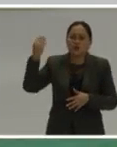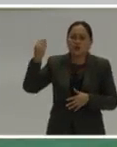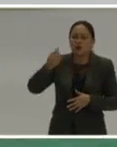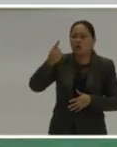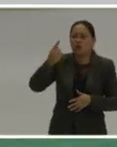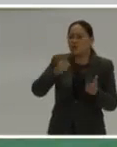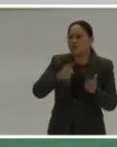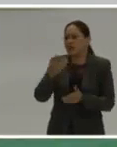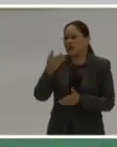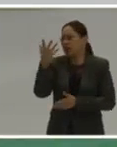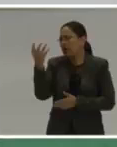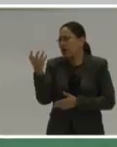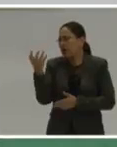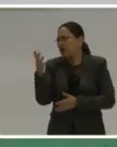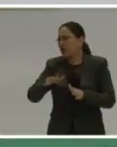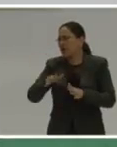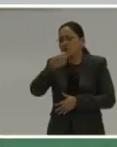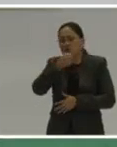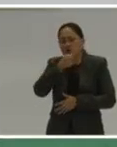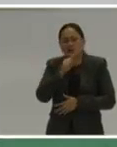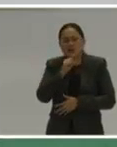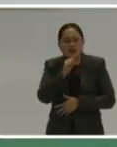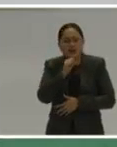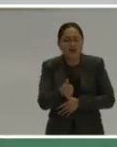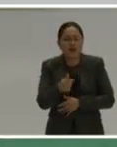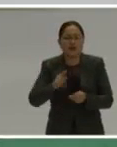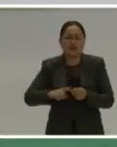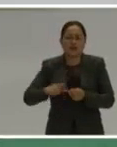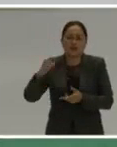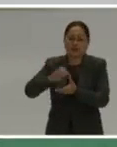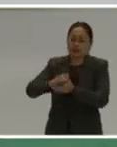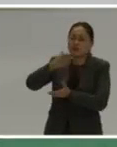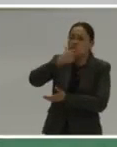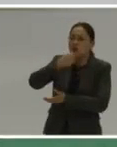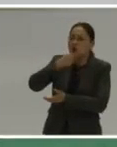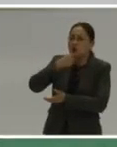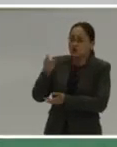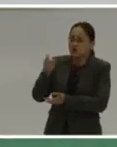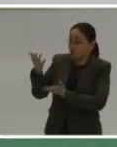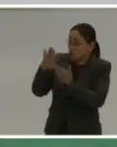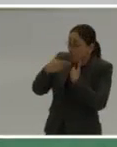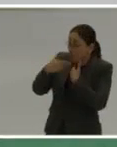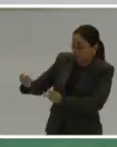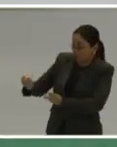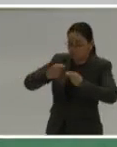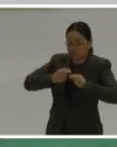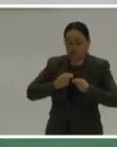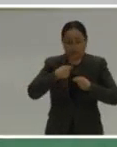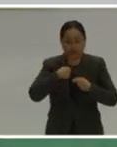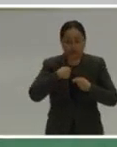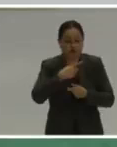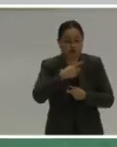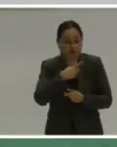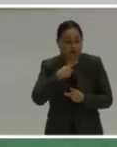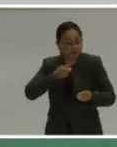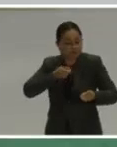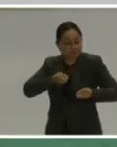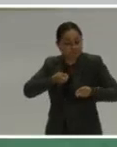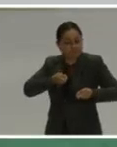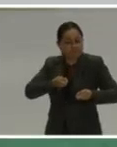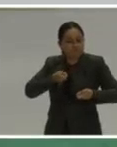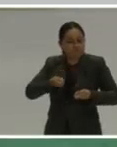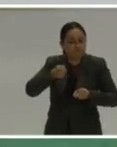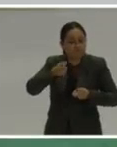hay el micrófono, no está el marido, hay que asumir el cargo de autoridad, le toca dirigir la asamblea